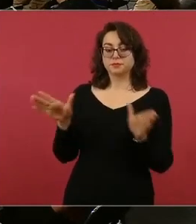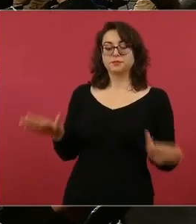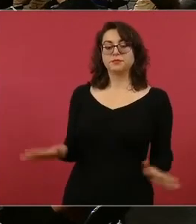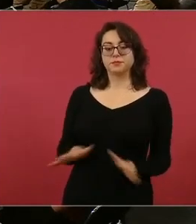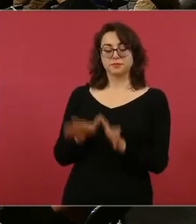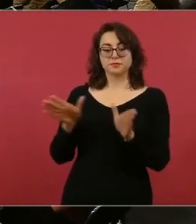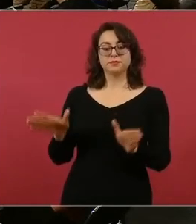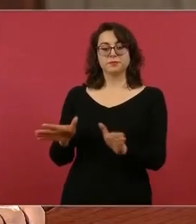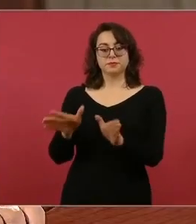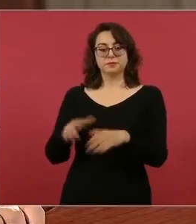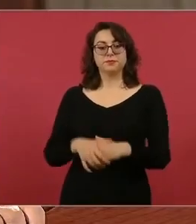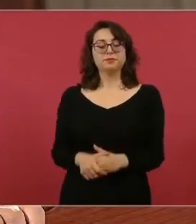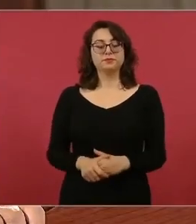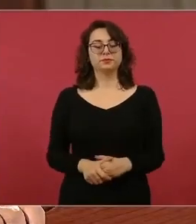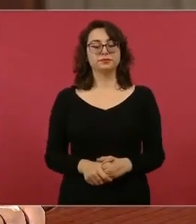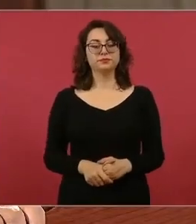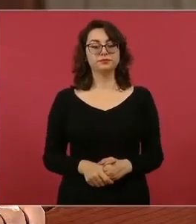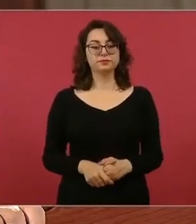propósito.